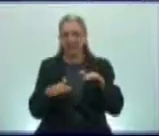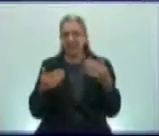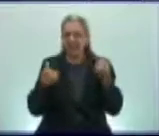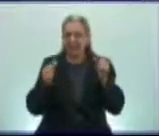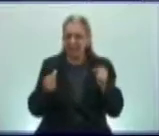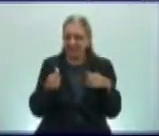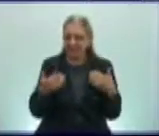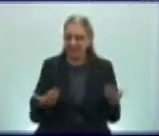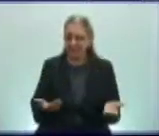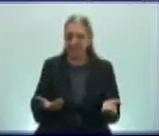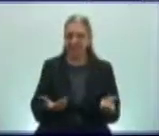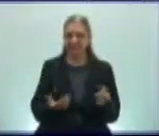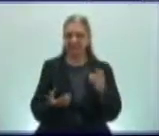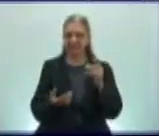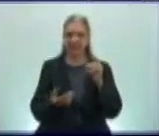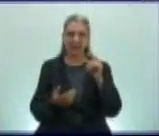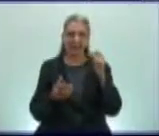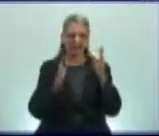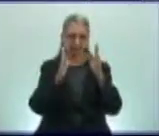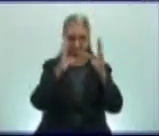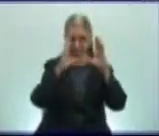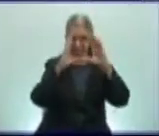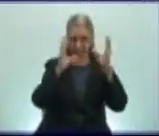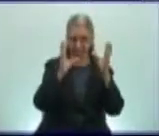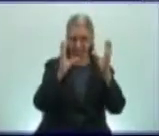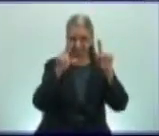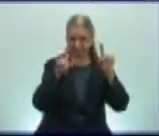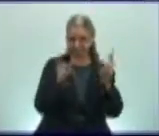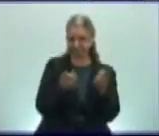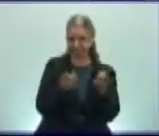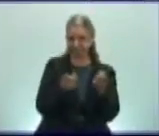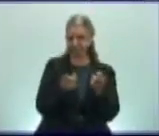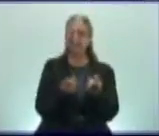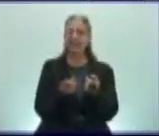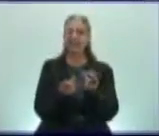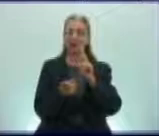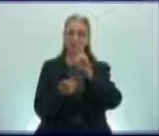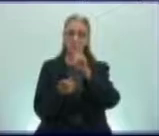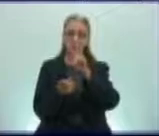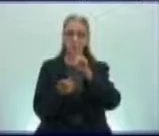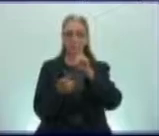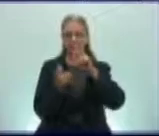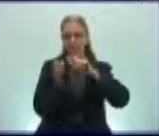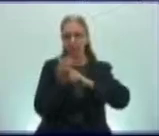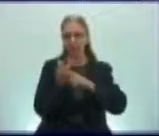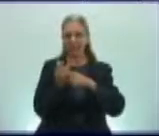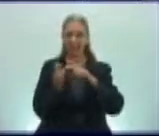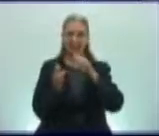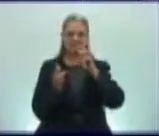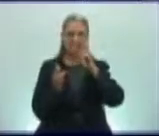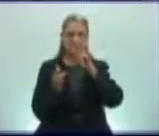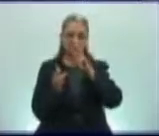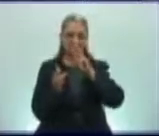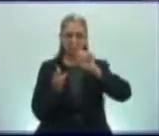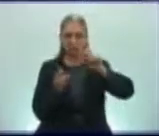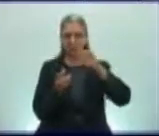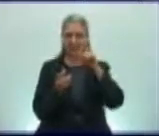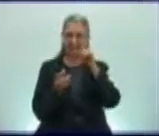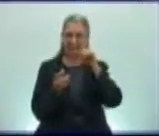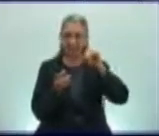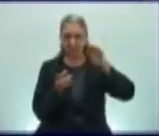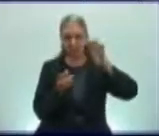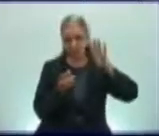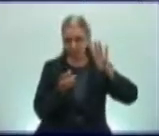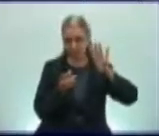2 por 3,14 es 6,28, un valor que pudieras memorizar porque se utiliza a